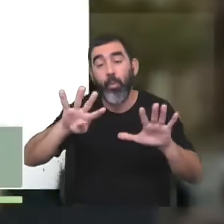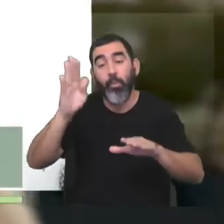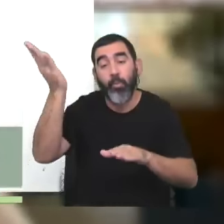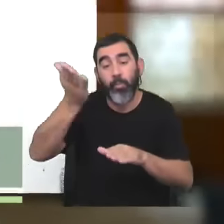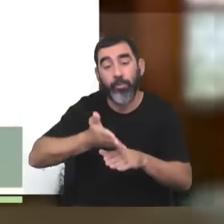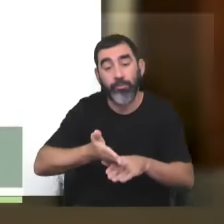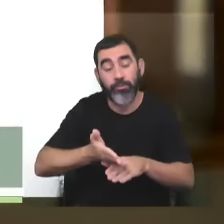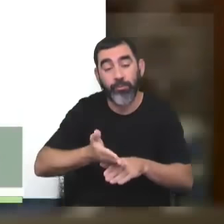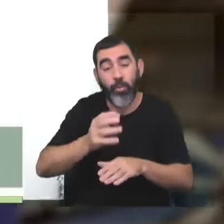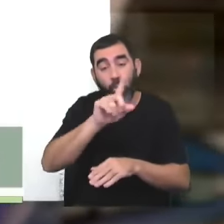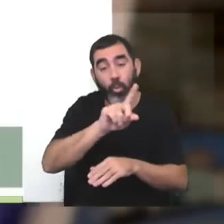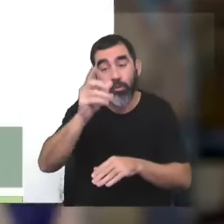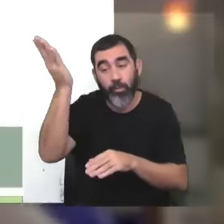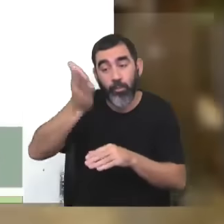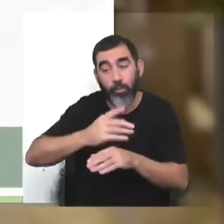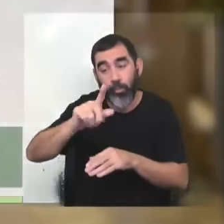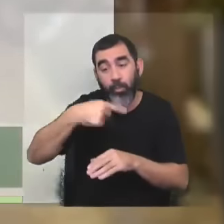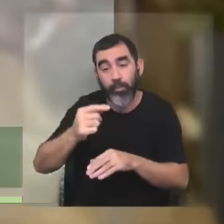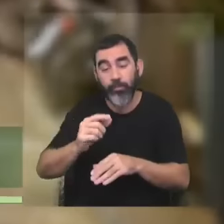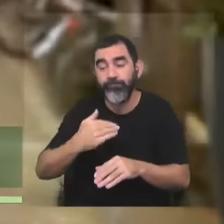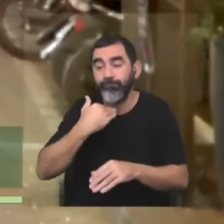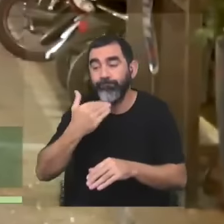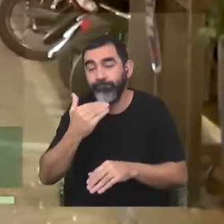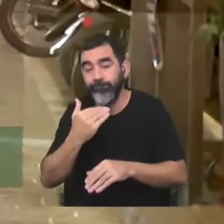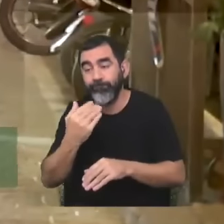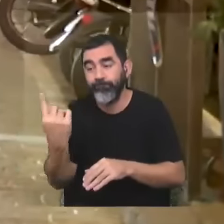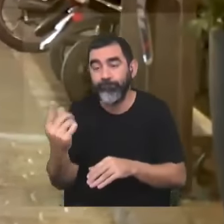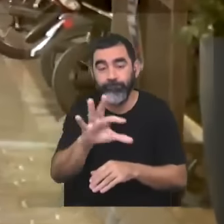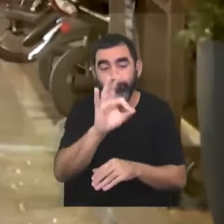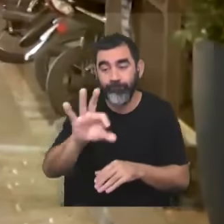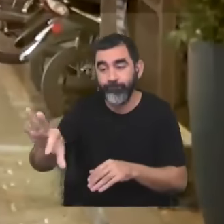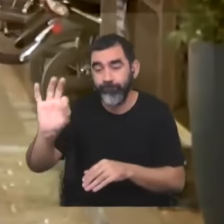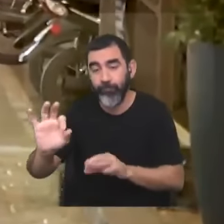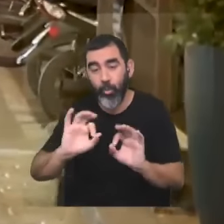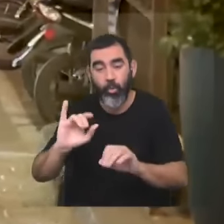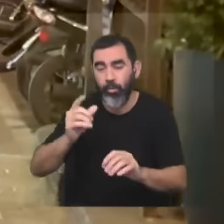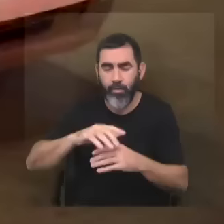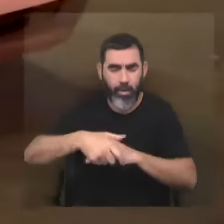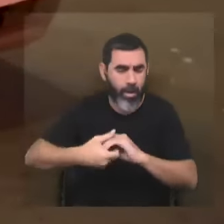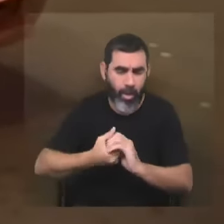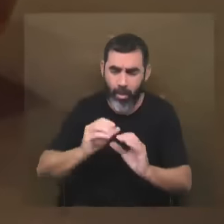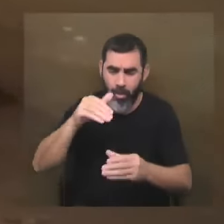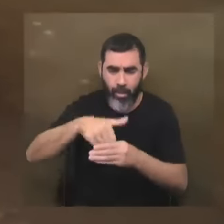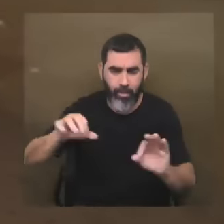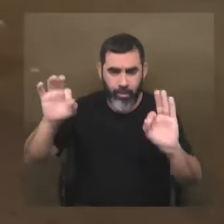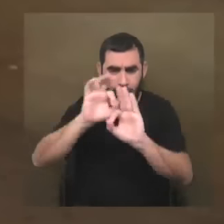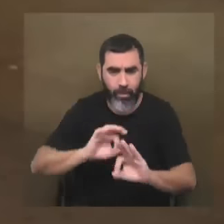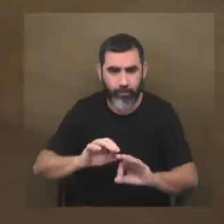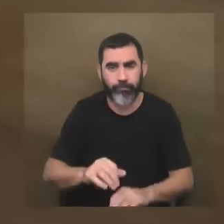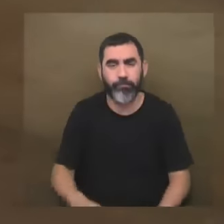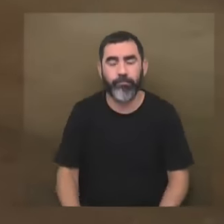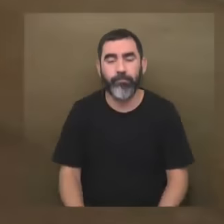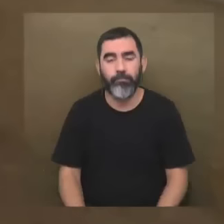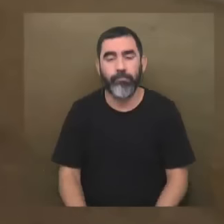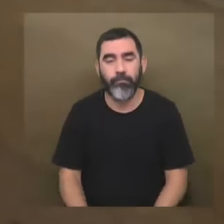por. el 11 por restante respondió que no sabe lo que hará o que ya tiene definido que no votaría a ninguno de